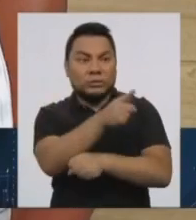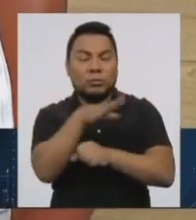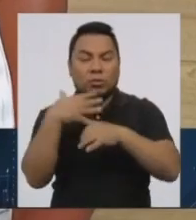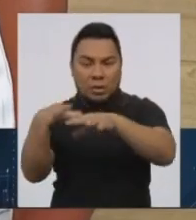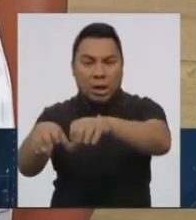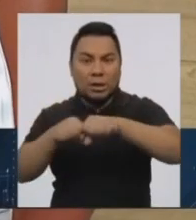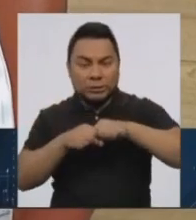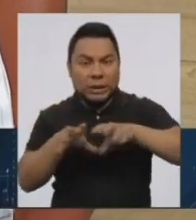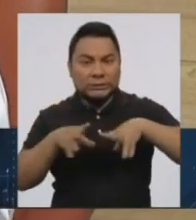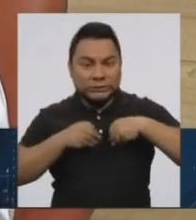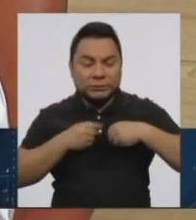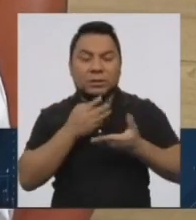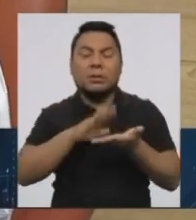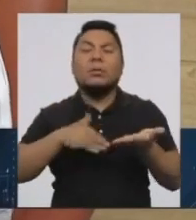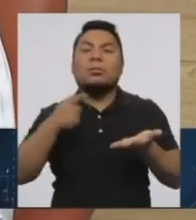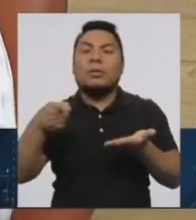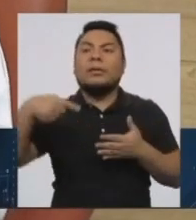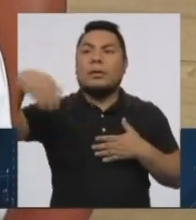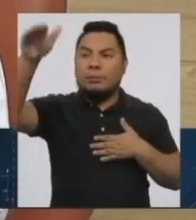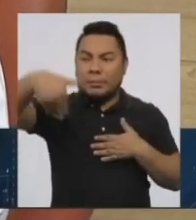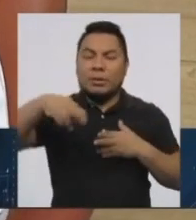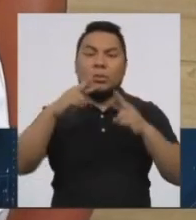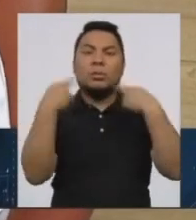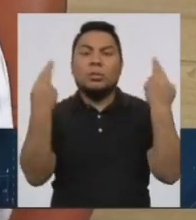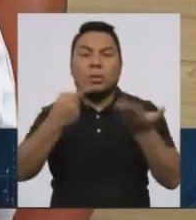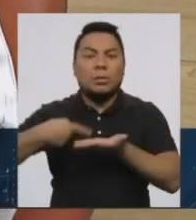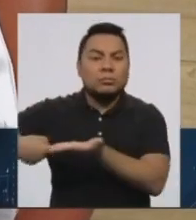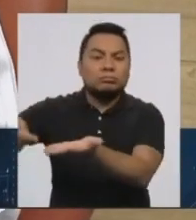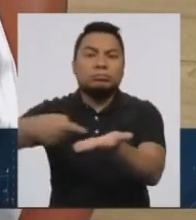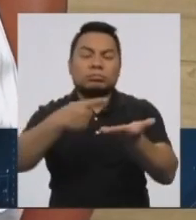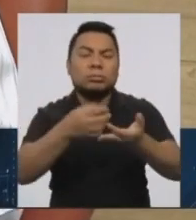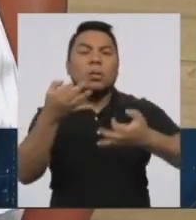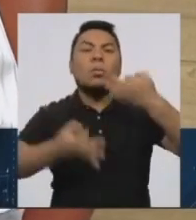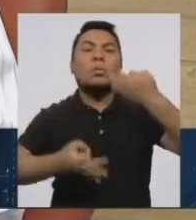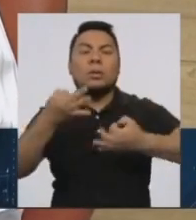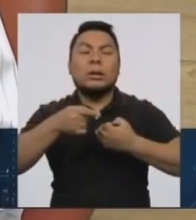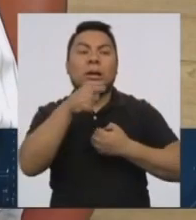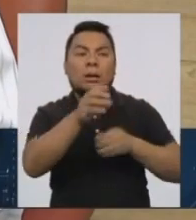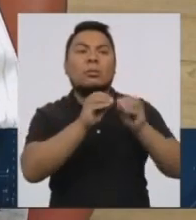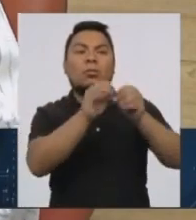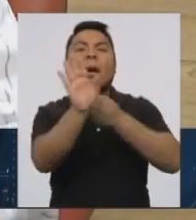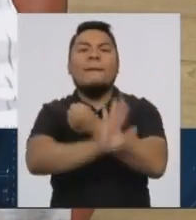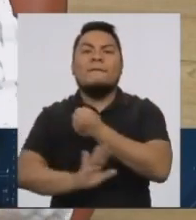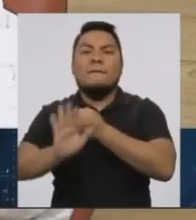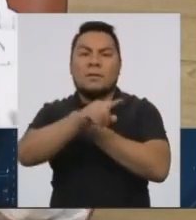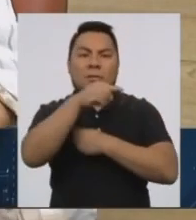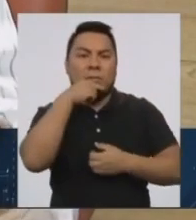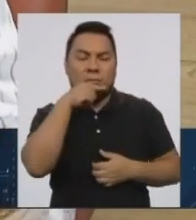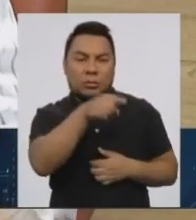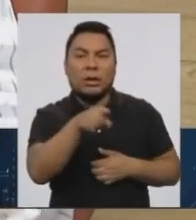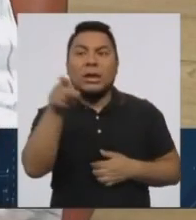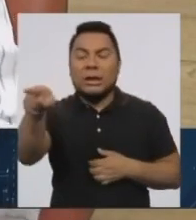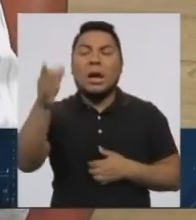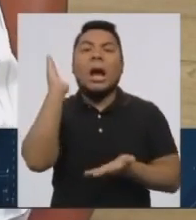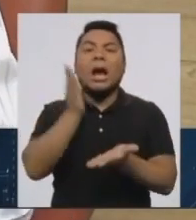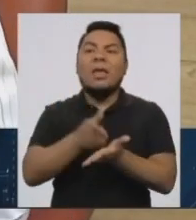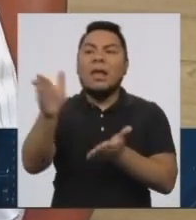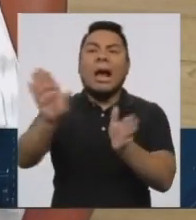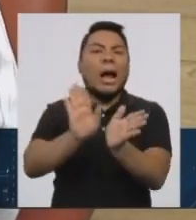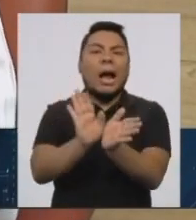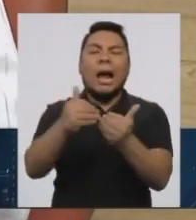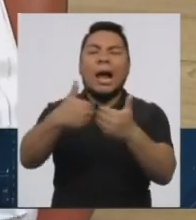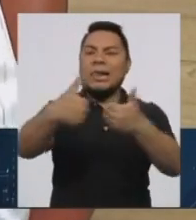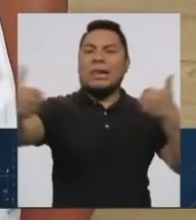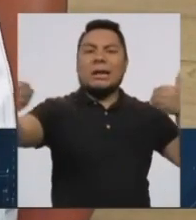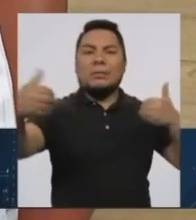para los efectos de, en una audiencia, facilitarle a ella medidas de protección que provocarían el alejamiento y la